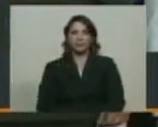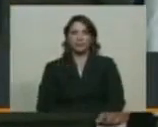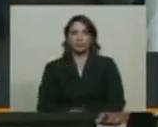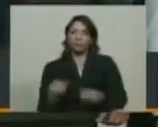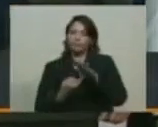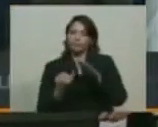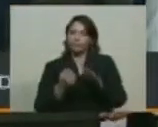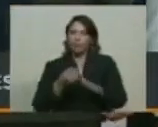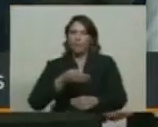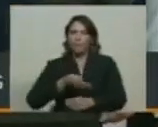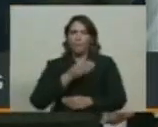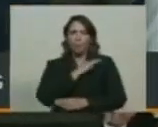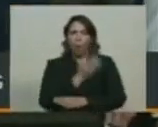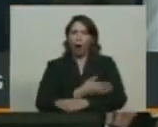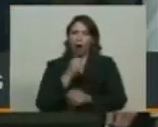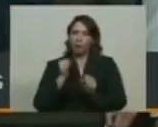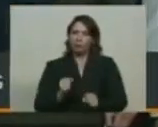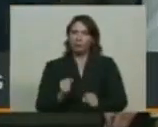instituciones fuertes,